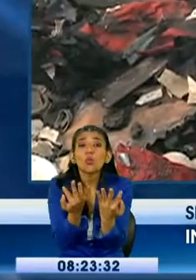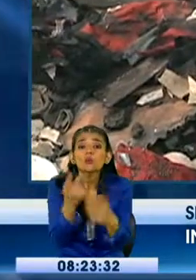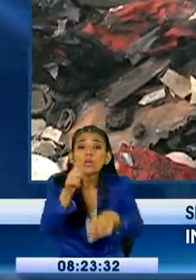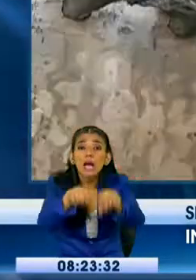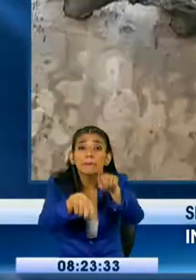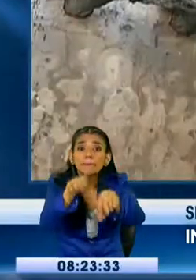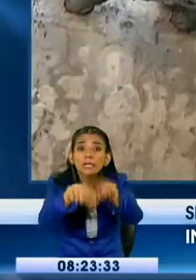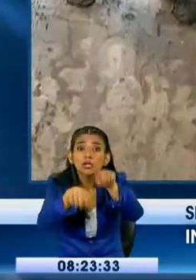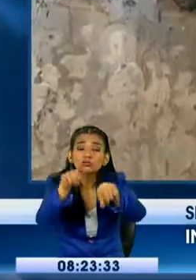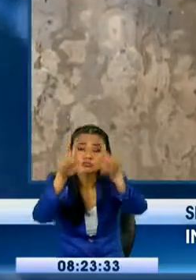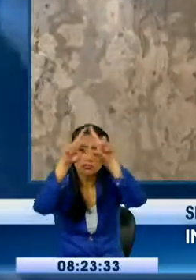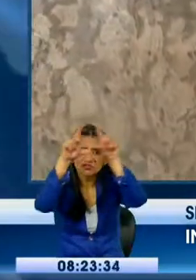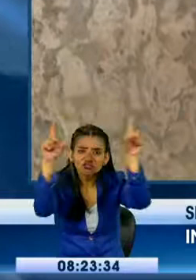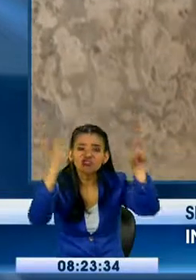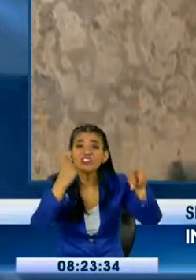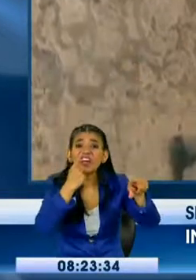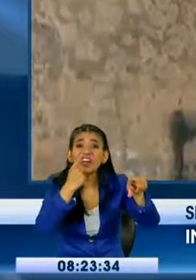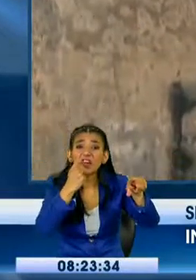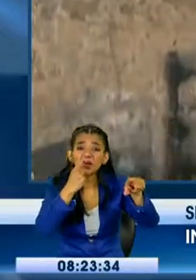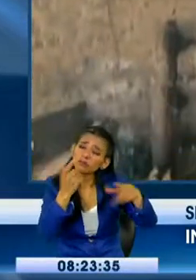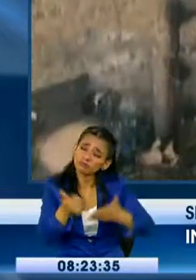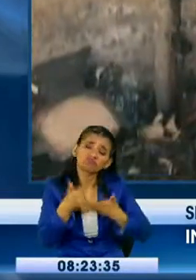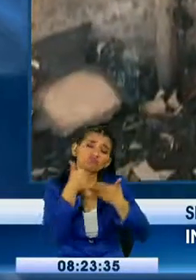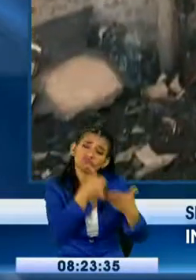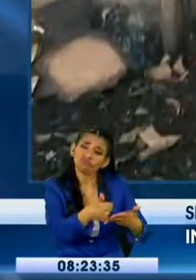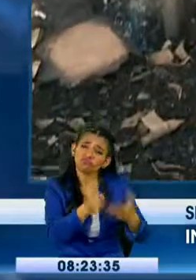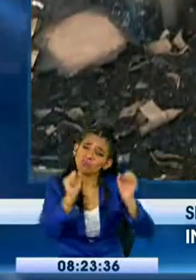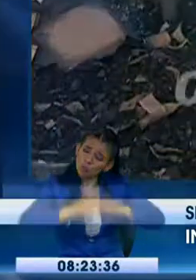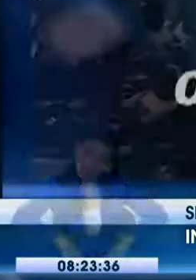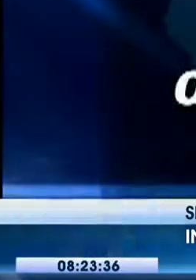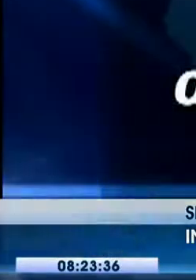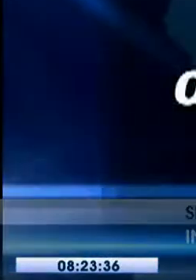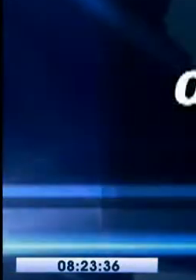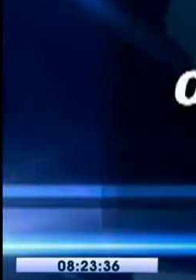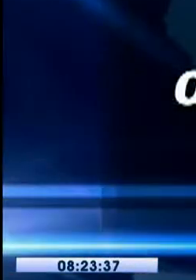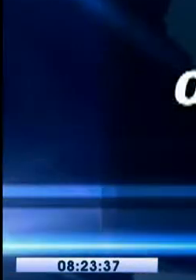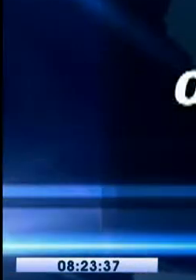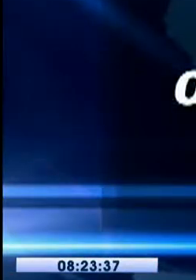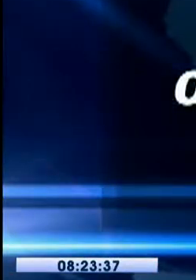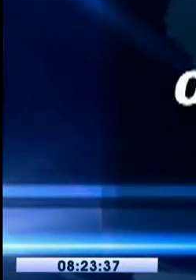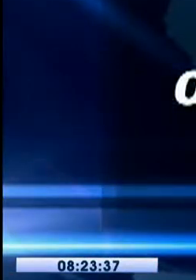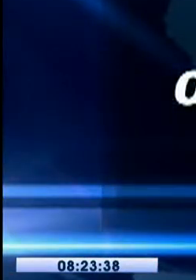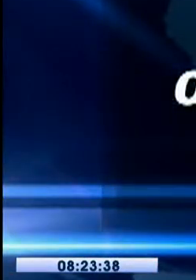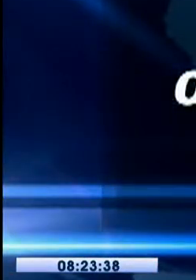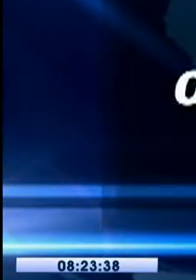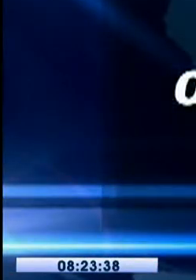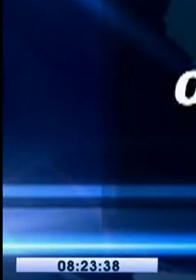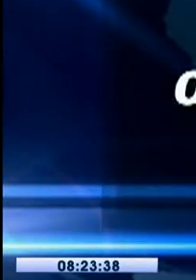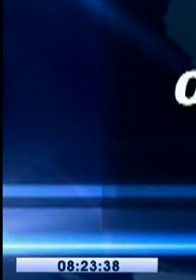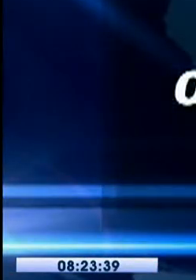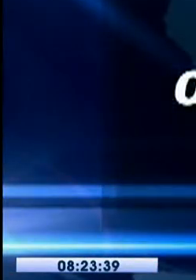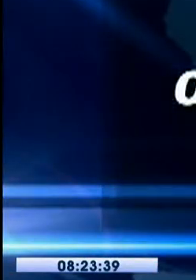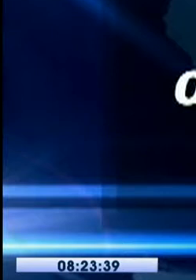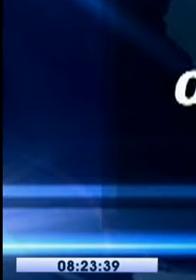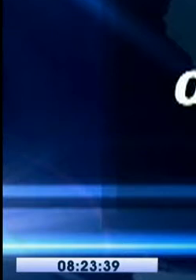hay en las ferreterías? Por favor, echemos una manito. Hoy por ti, mañana por mí. Ahí está el